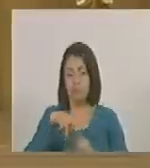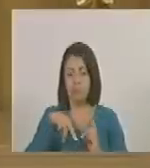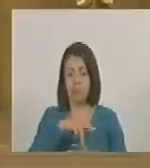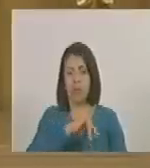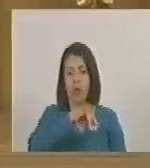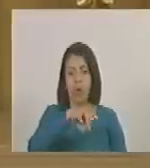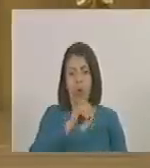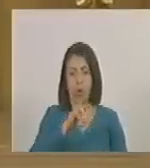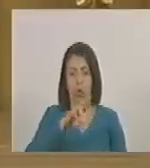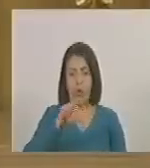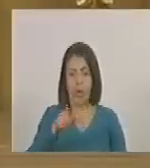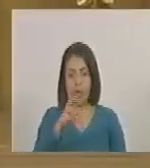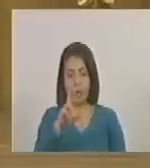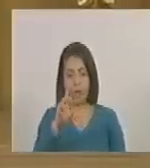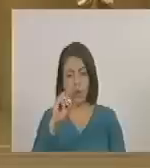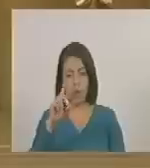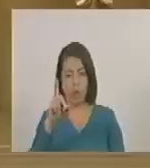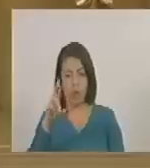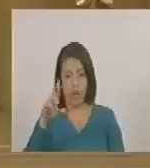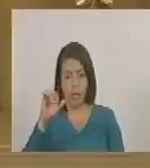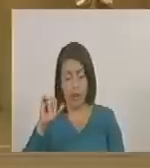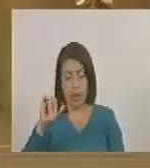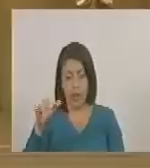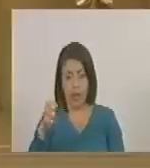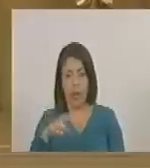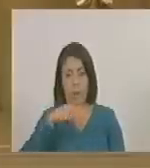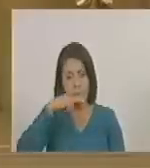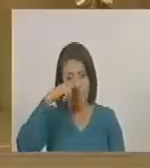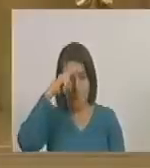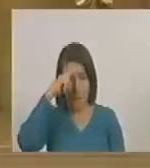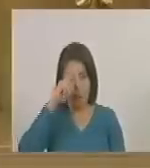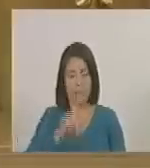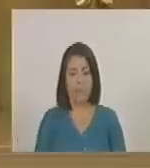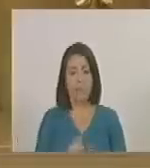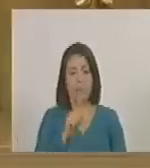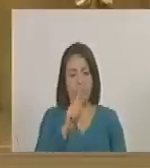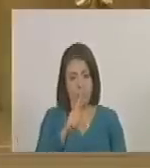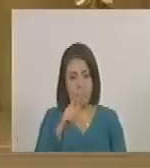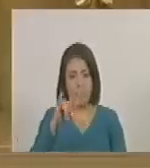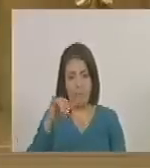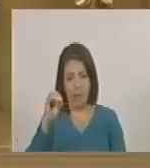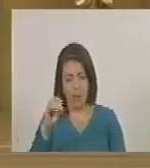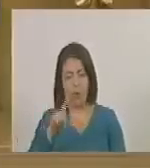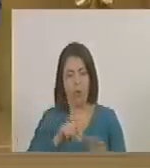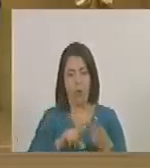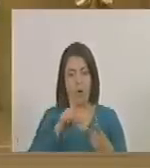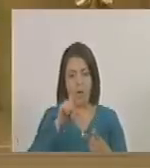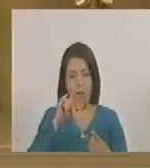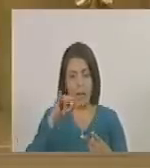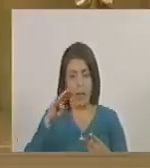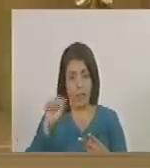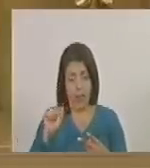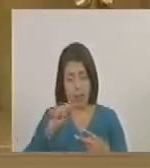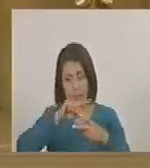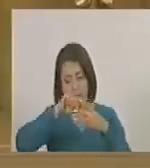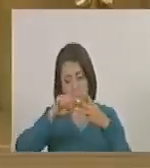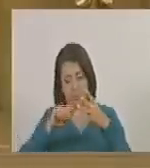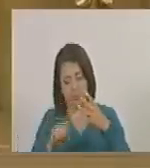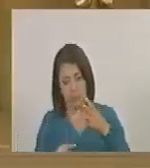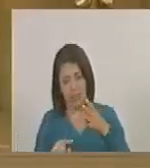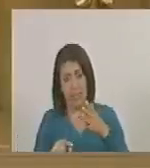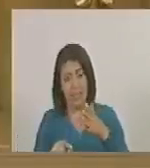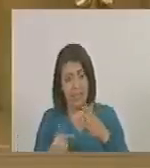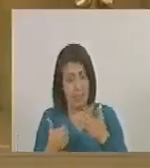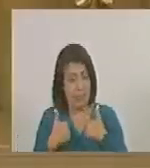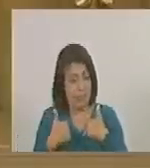Rodríguez Padre, nuestro Pío Tamayo, nuestra Livia, que sin duda fueron